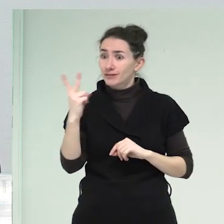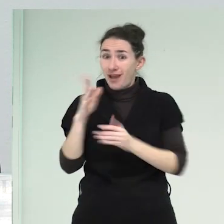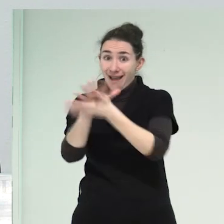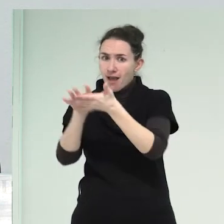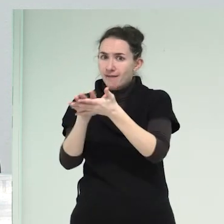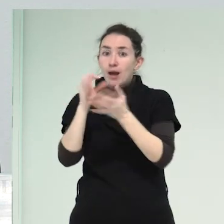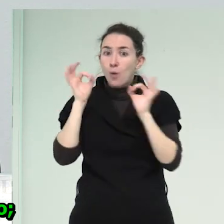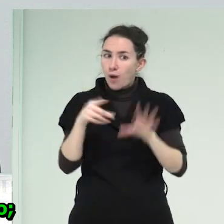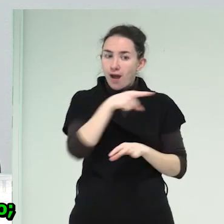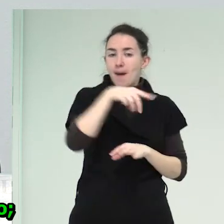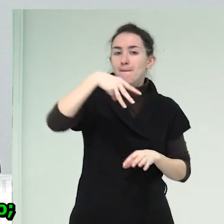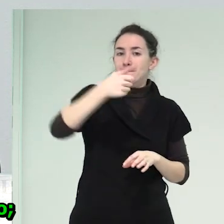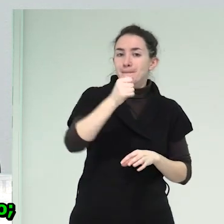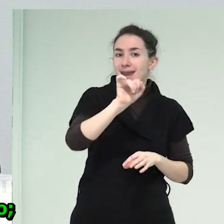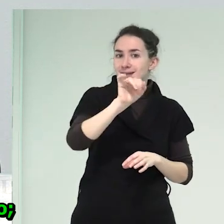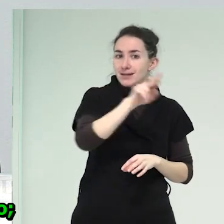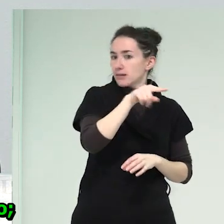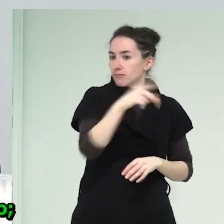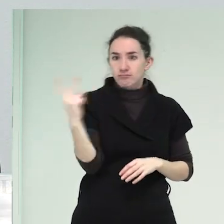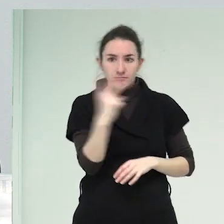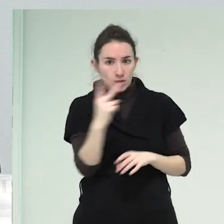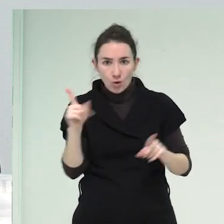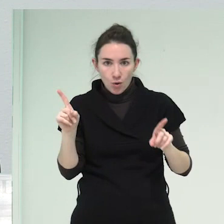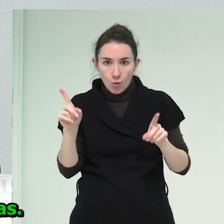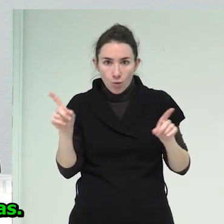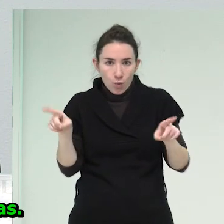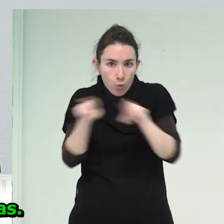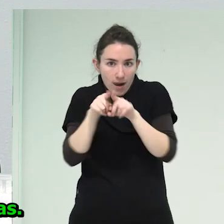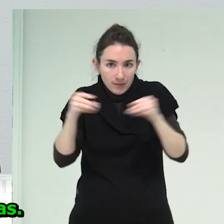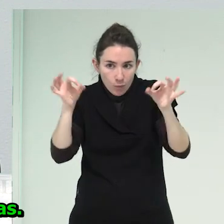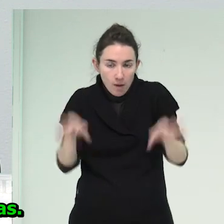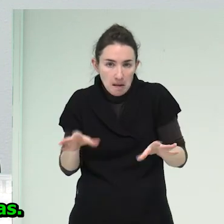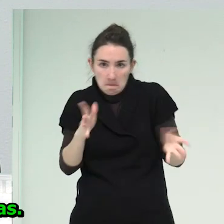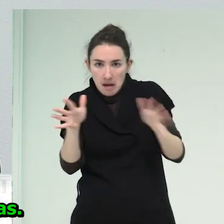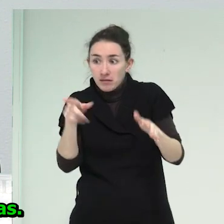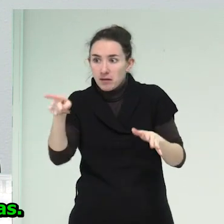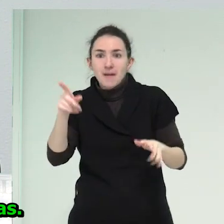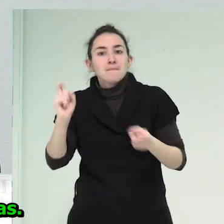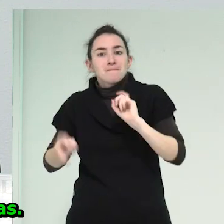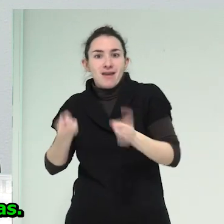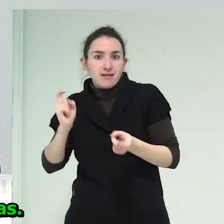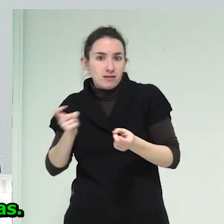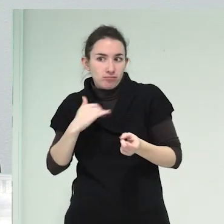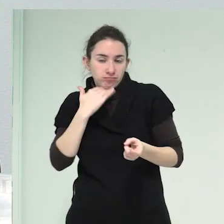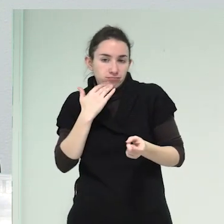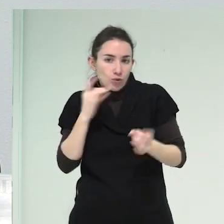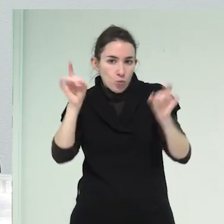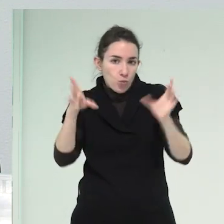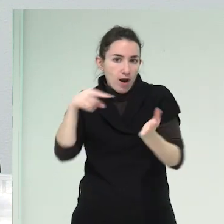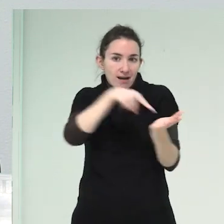que habló Mary Wollstonecraft, nada más que lo hacía desde México, ¿no? Muy, muy parecido, tiene reivindicaciones muy parecidas.